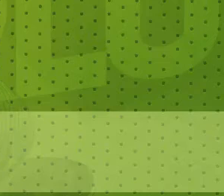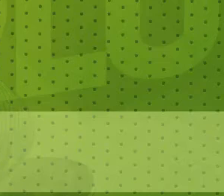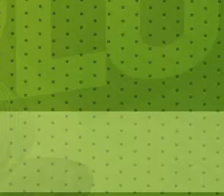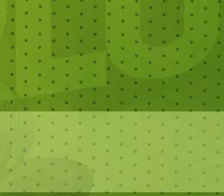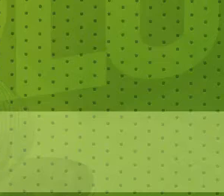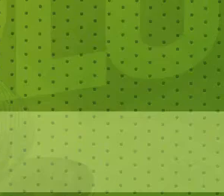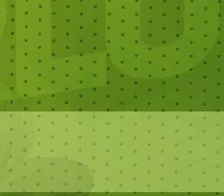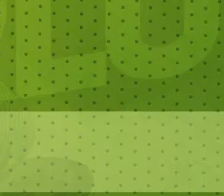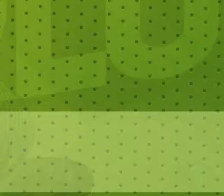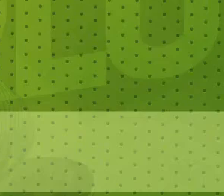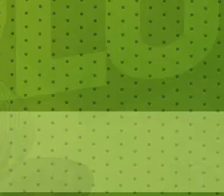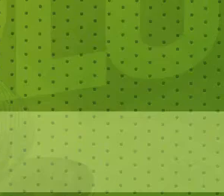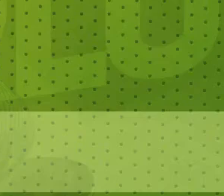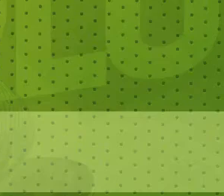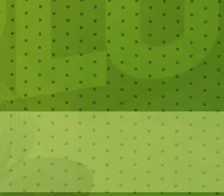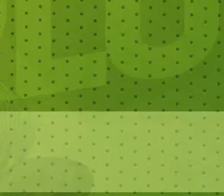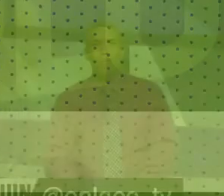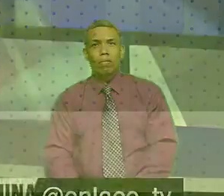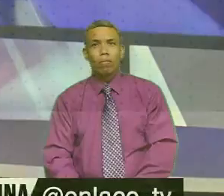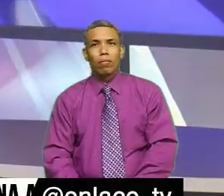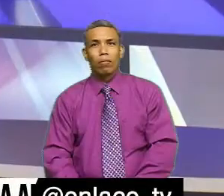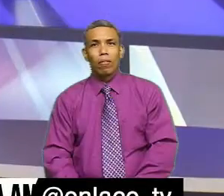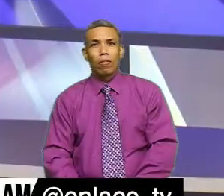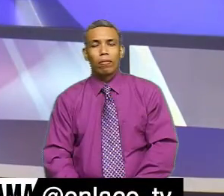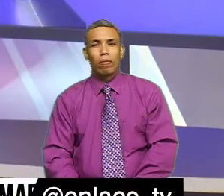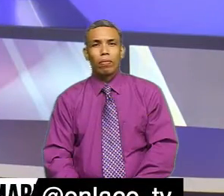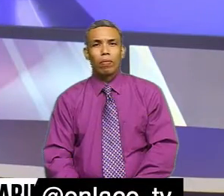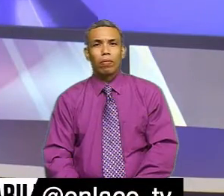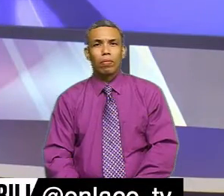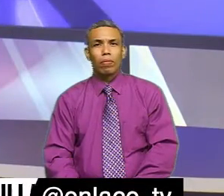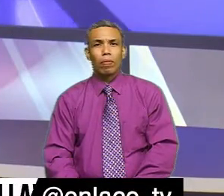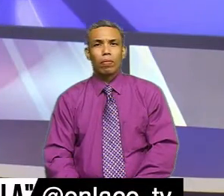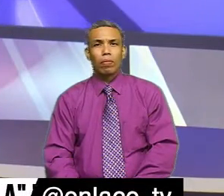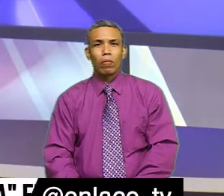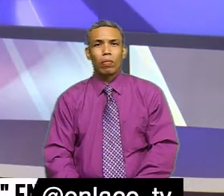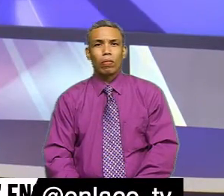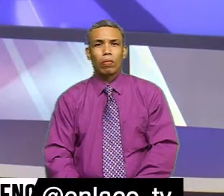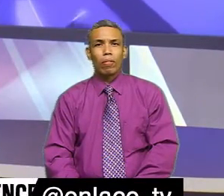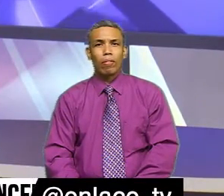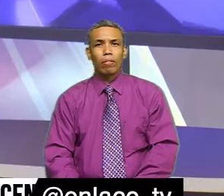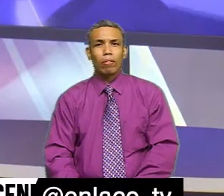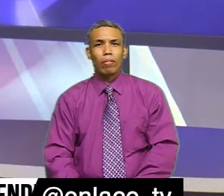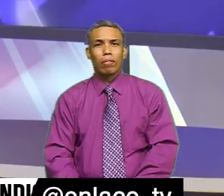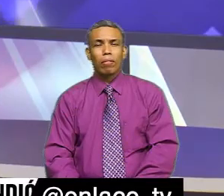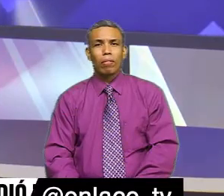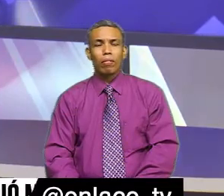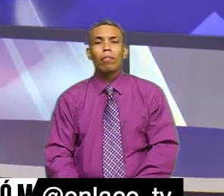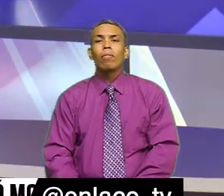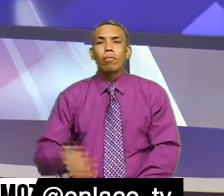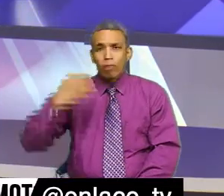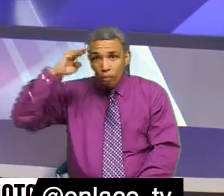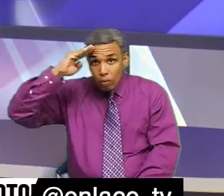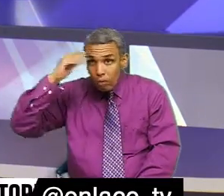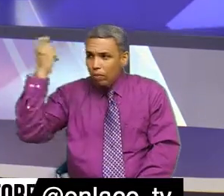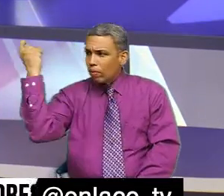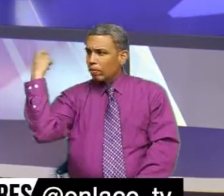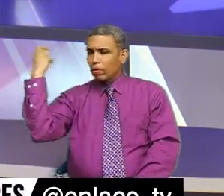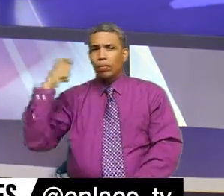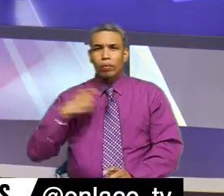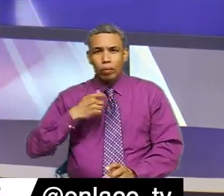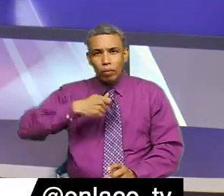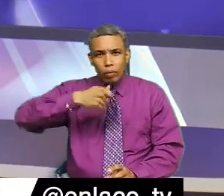622-4724. Instituto Antonio Nariño. En las últimas horas, las autoridades de policía se incautaron de un cargamento de marihuana que iba a